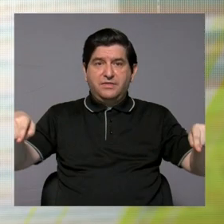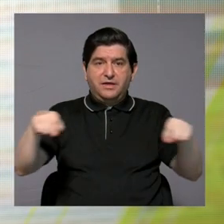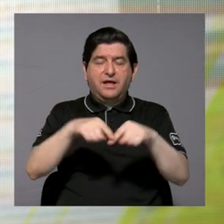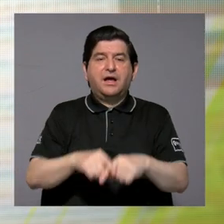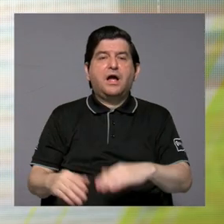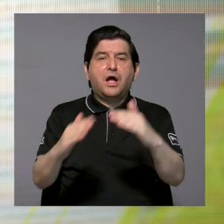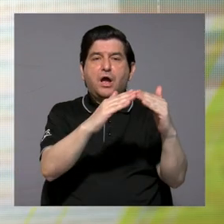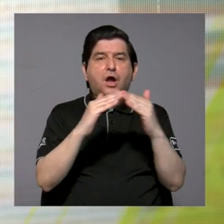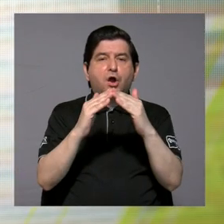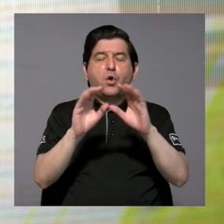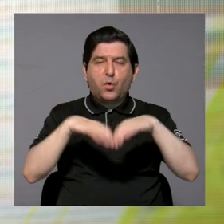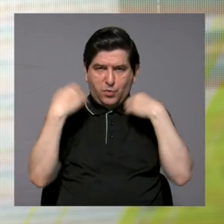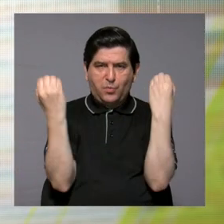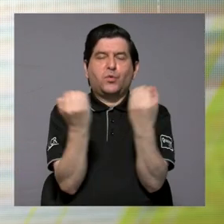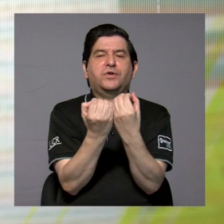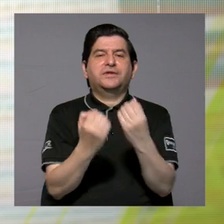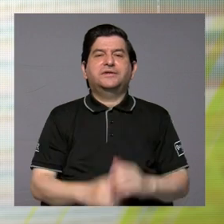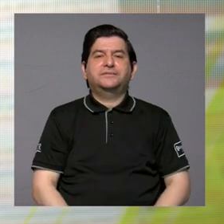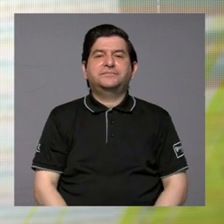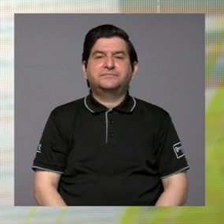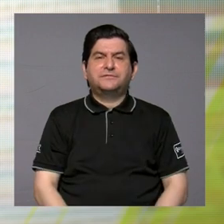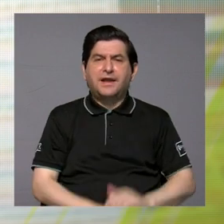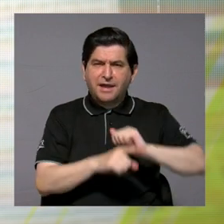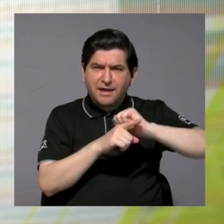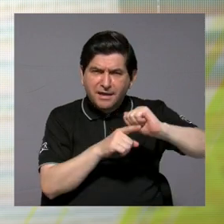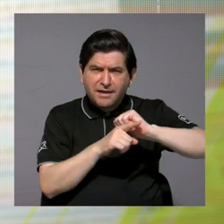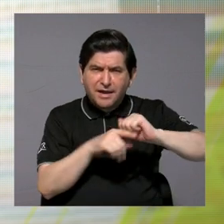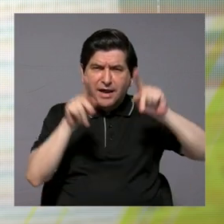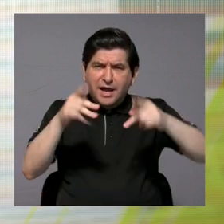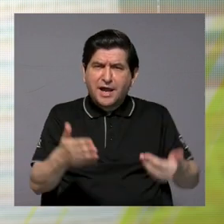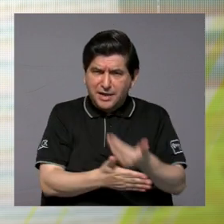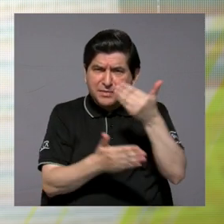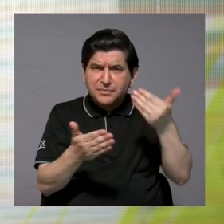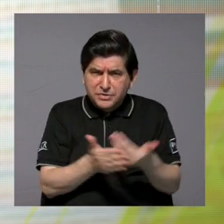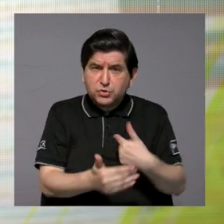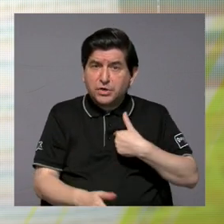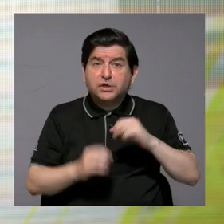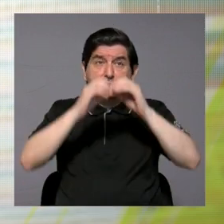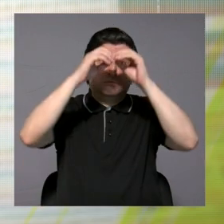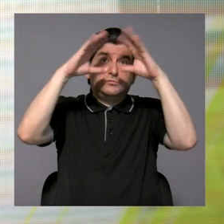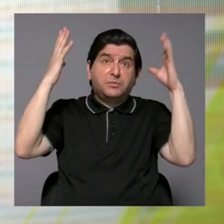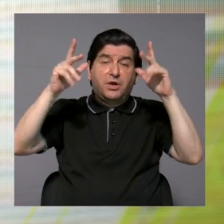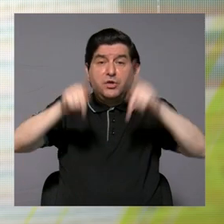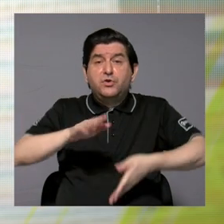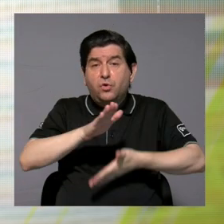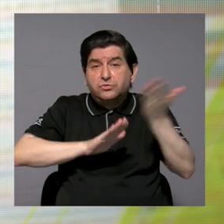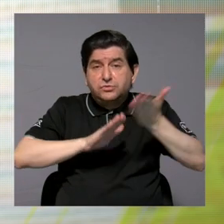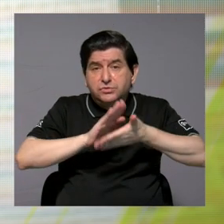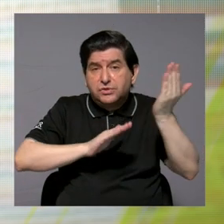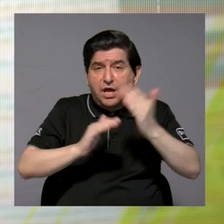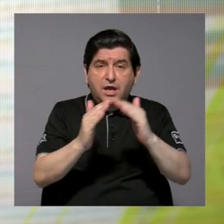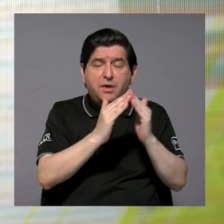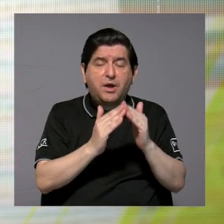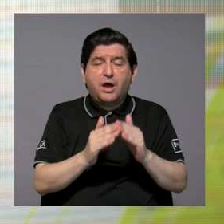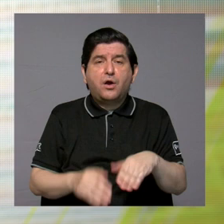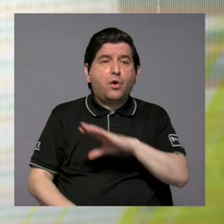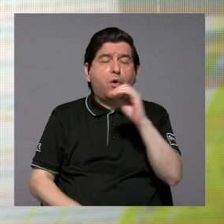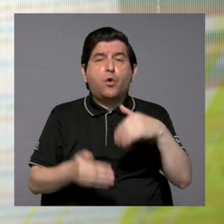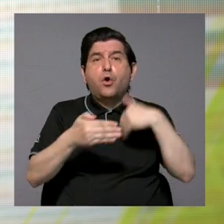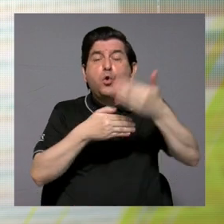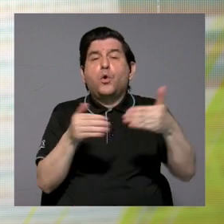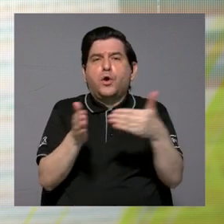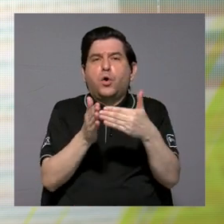organizada tienen que estar capacitando a gente nueva Porque me imagino que algunos se van de la comunidad regresan